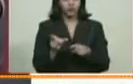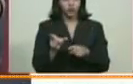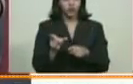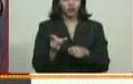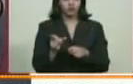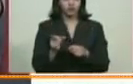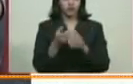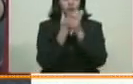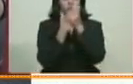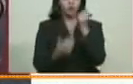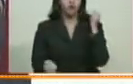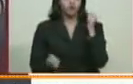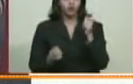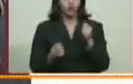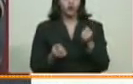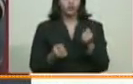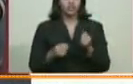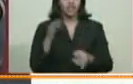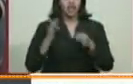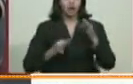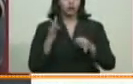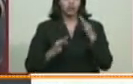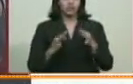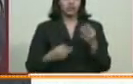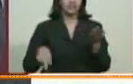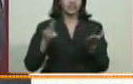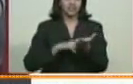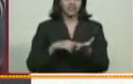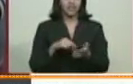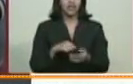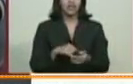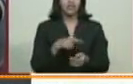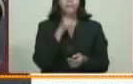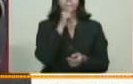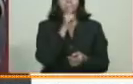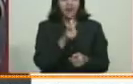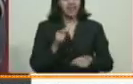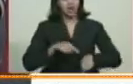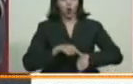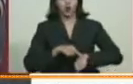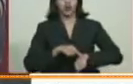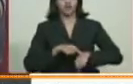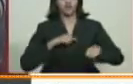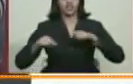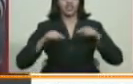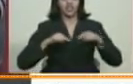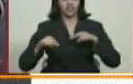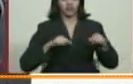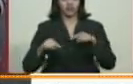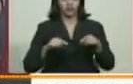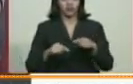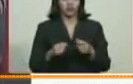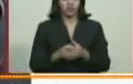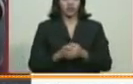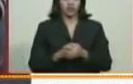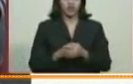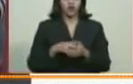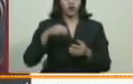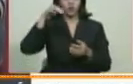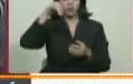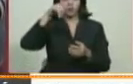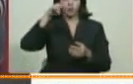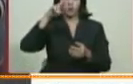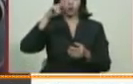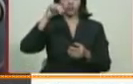justicia, que te repito, en mala hora fue director de actuación procesal, de apellido Mundaraín. Un corrupto de